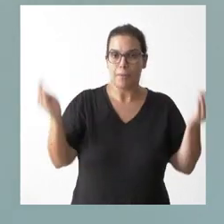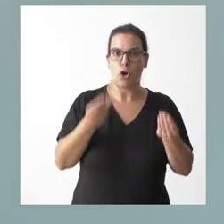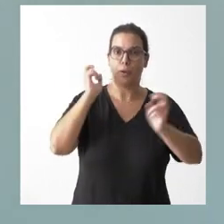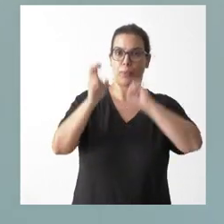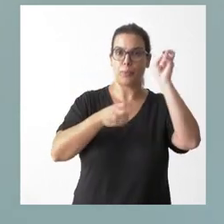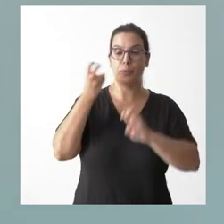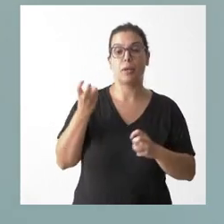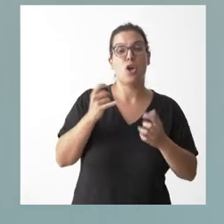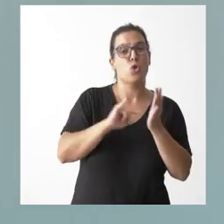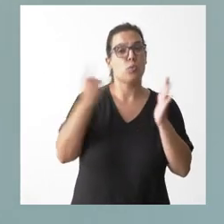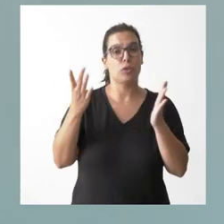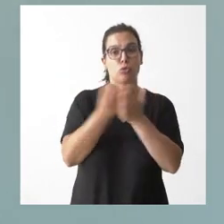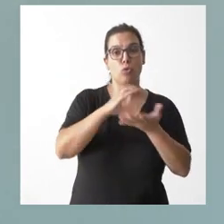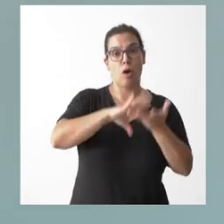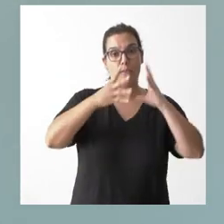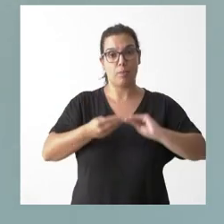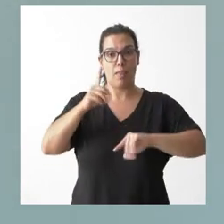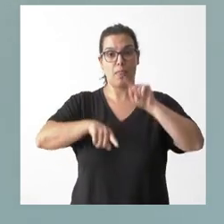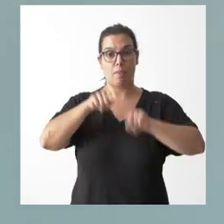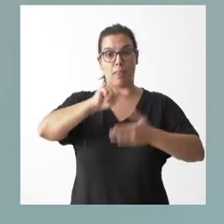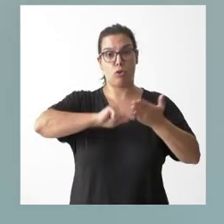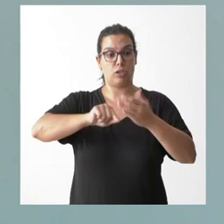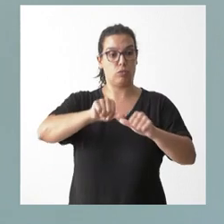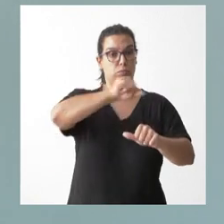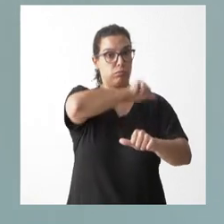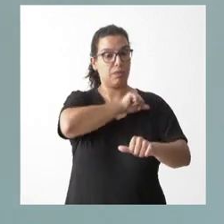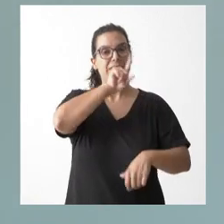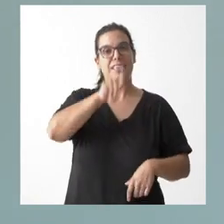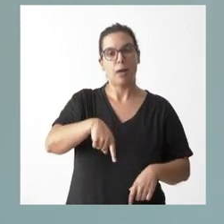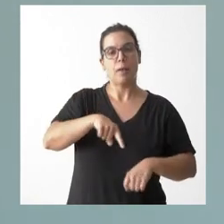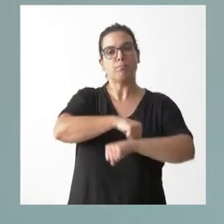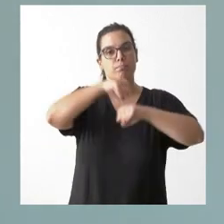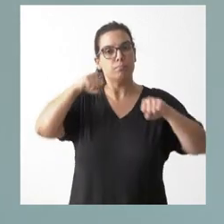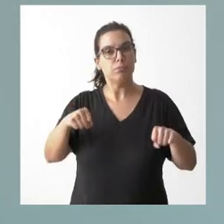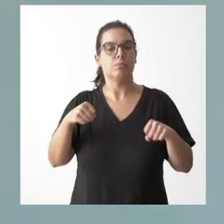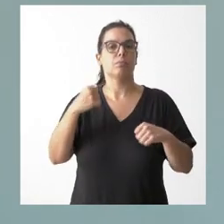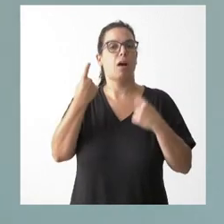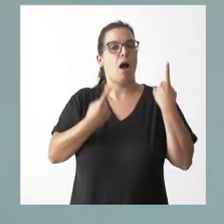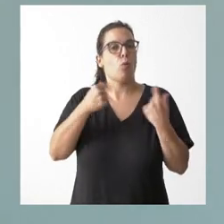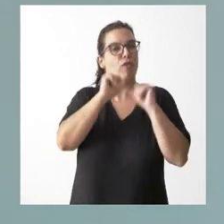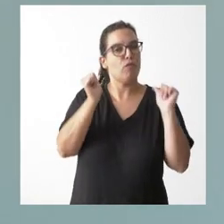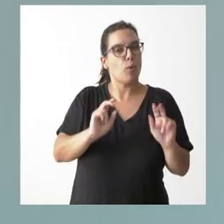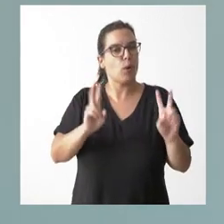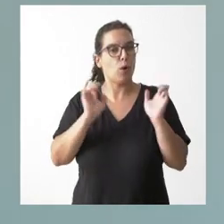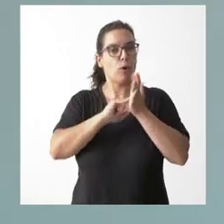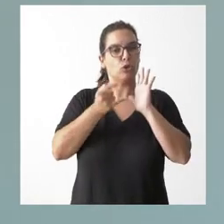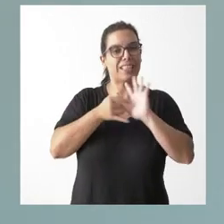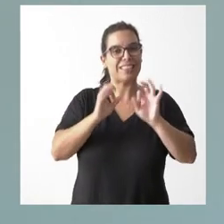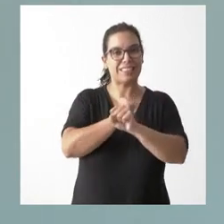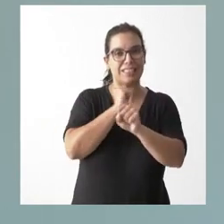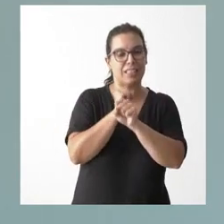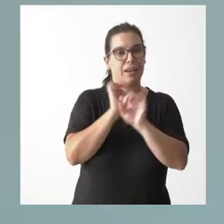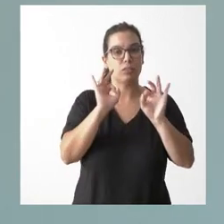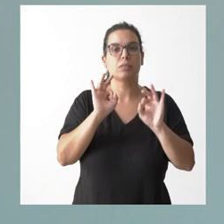todas las nuevas tecnologías en relación con los contratos precedentes y también de consolidar algunas nuevas formas y técnicas de trabajo que se han